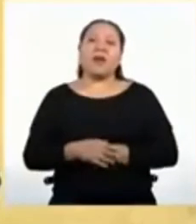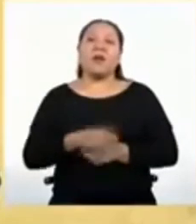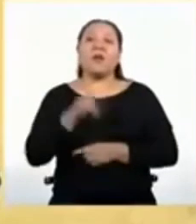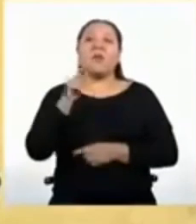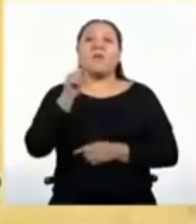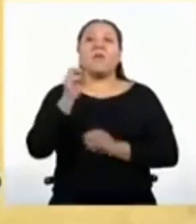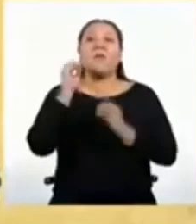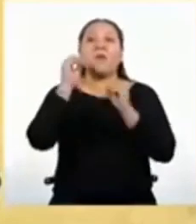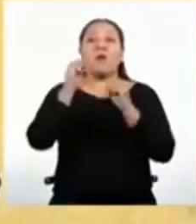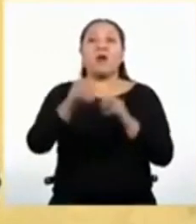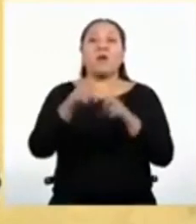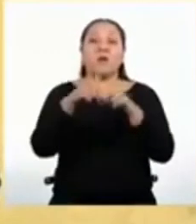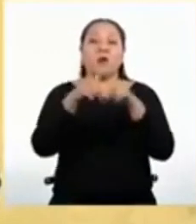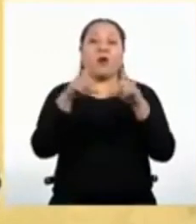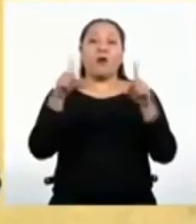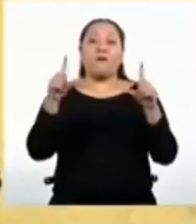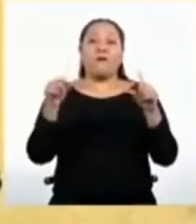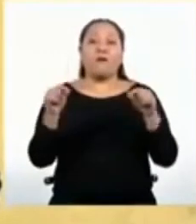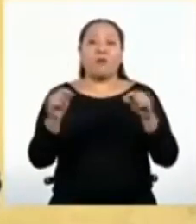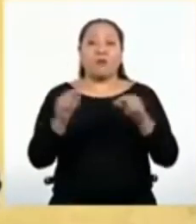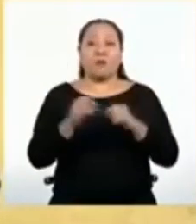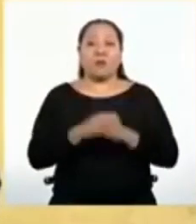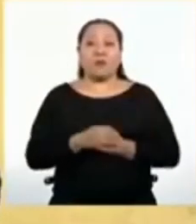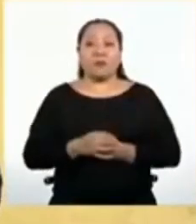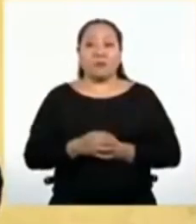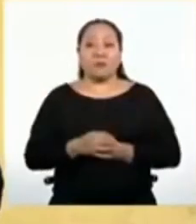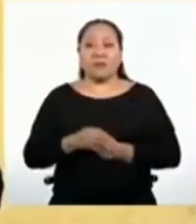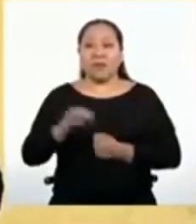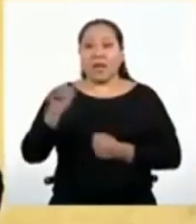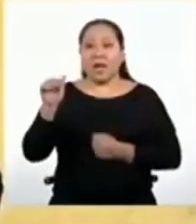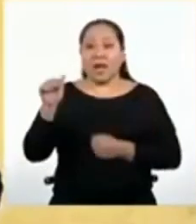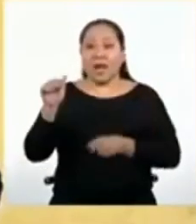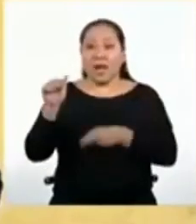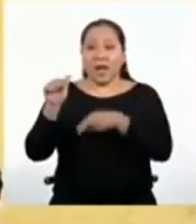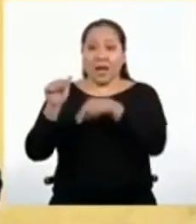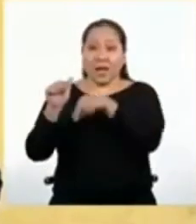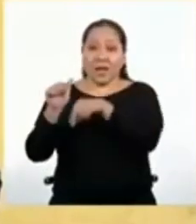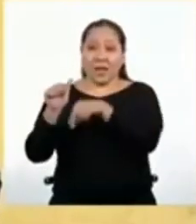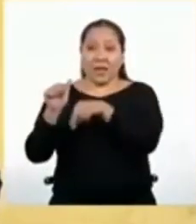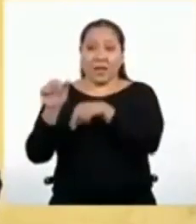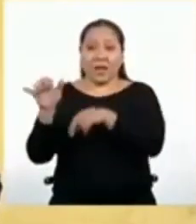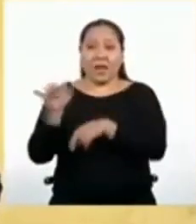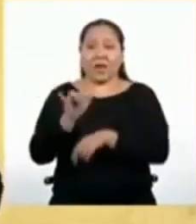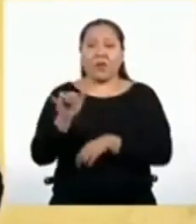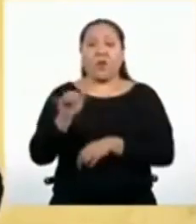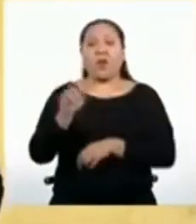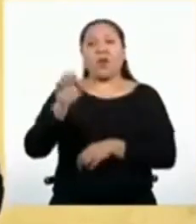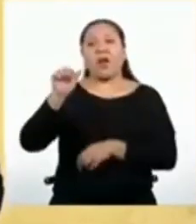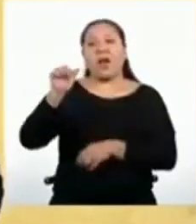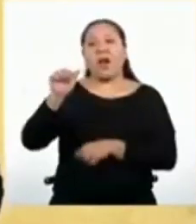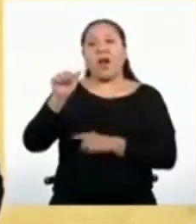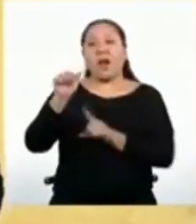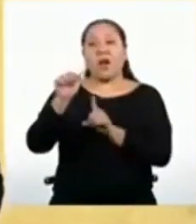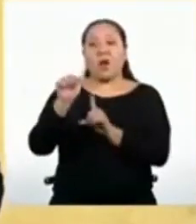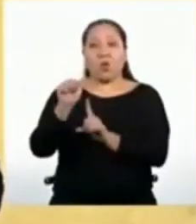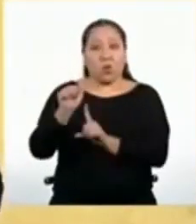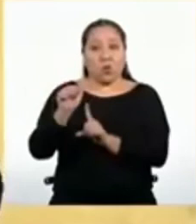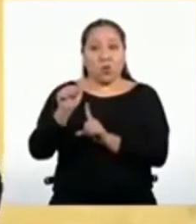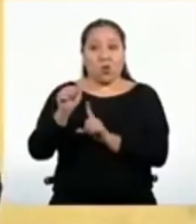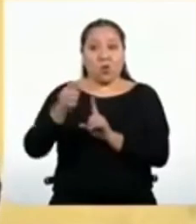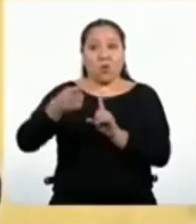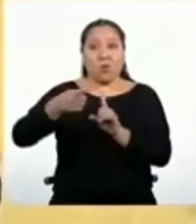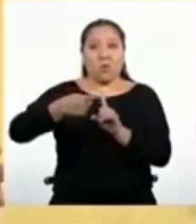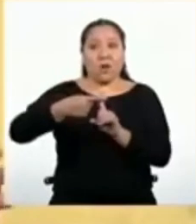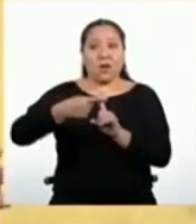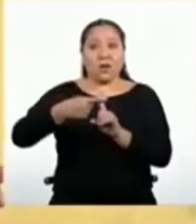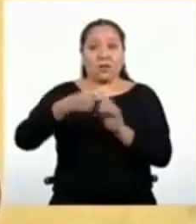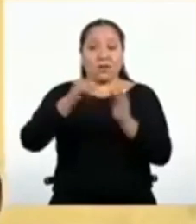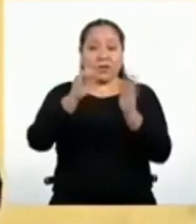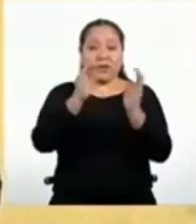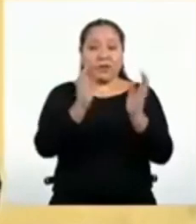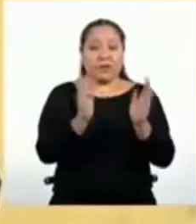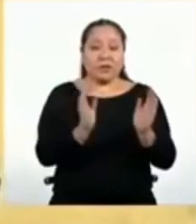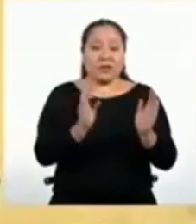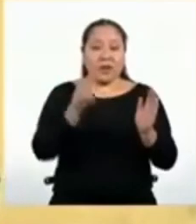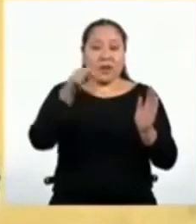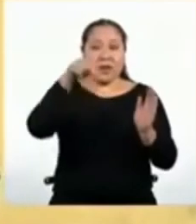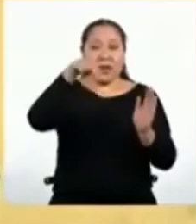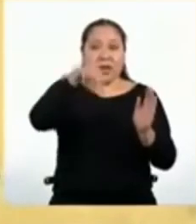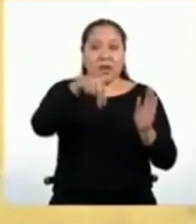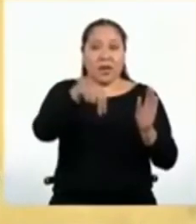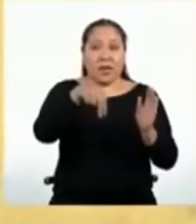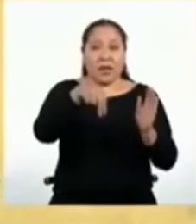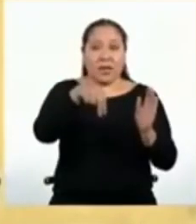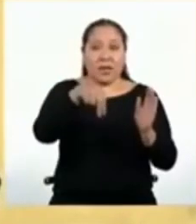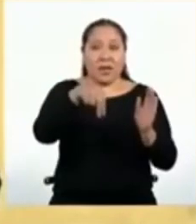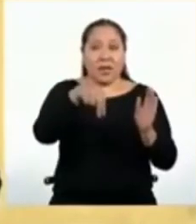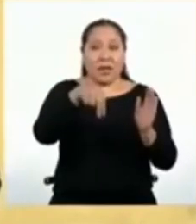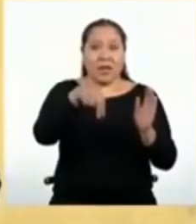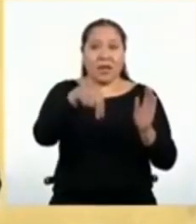para calcular el término general. A sub n es igual a A sub 1 más el producto del